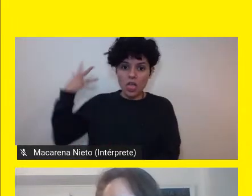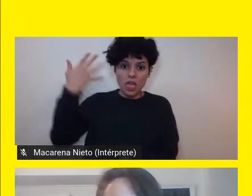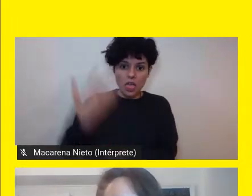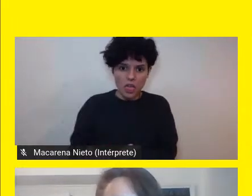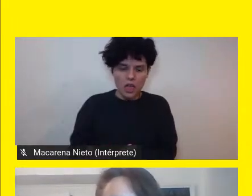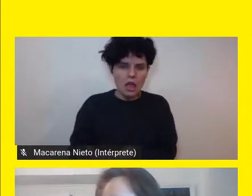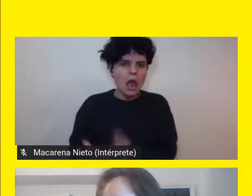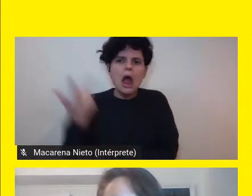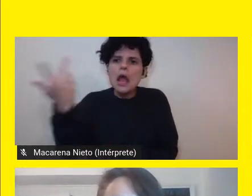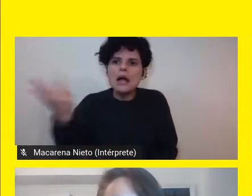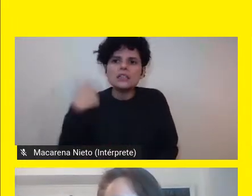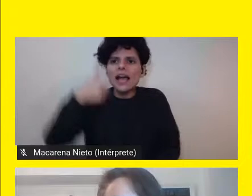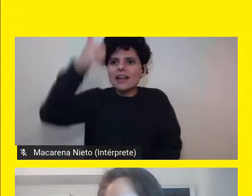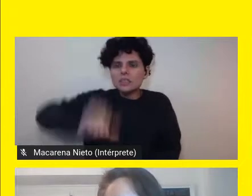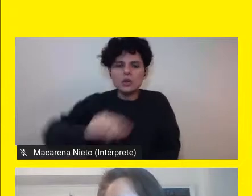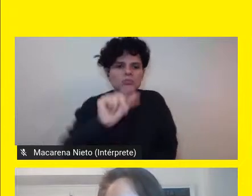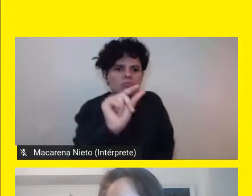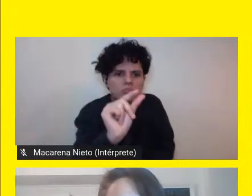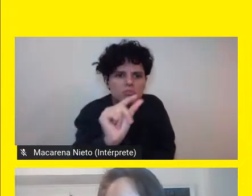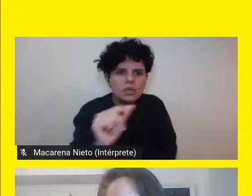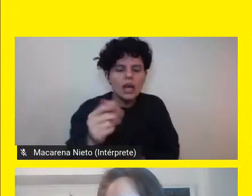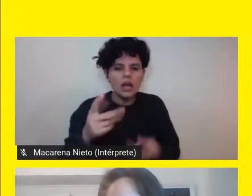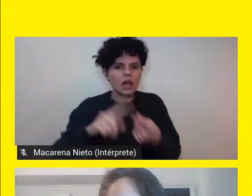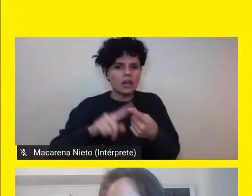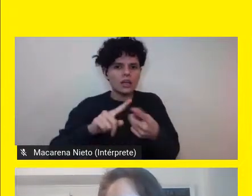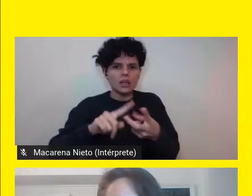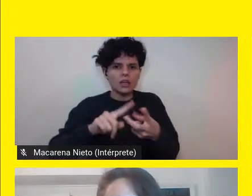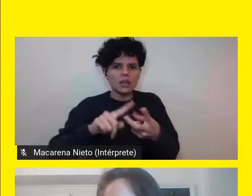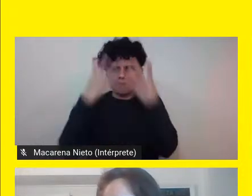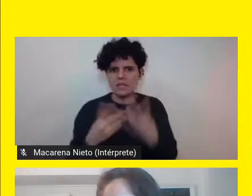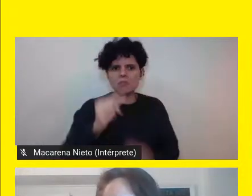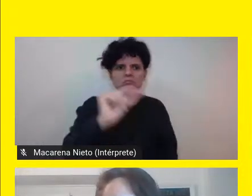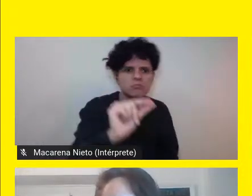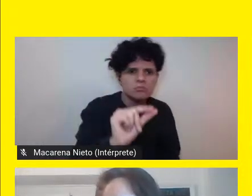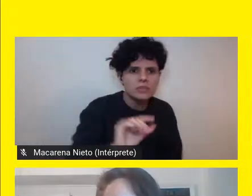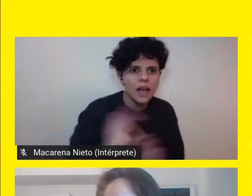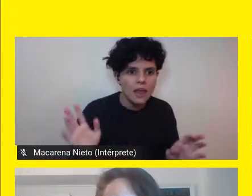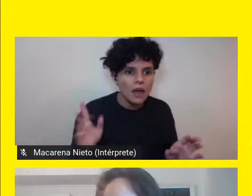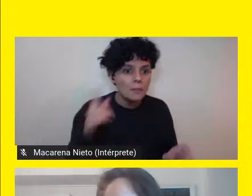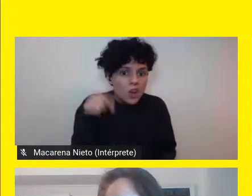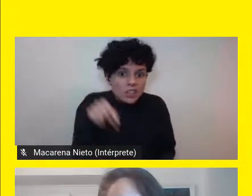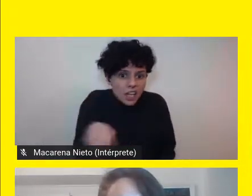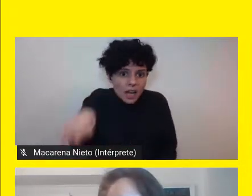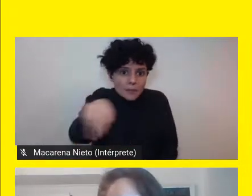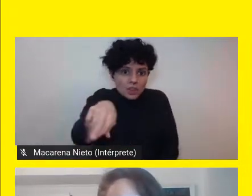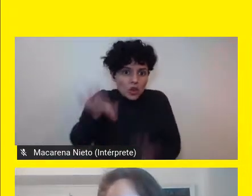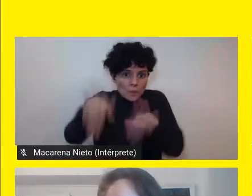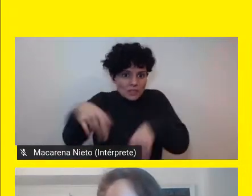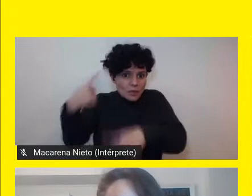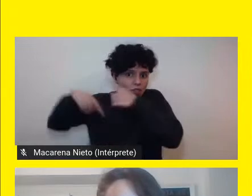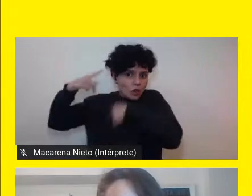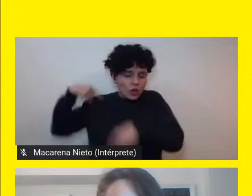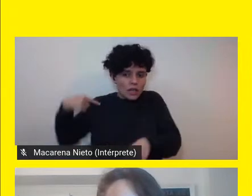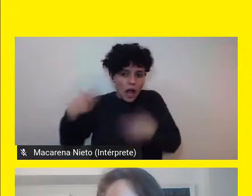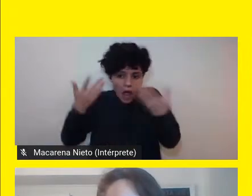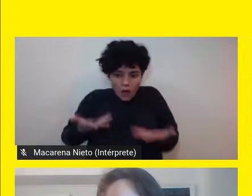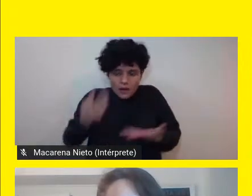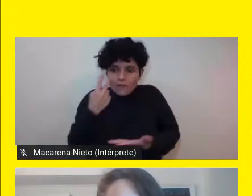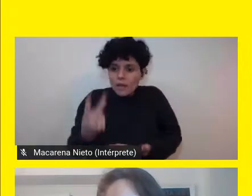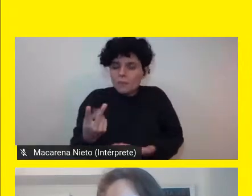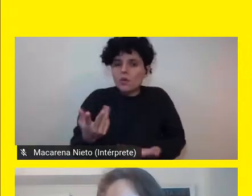penas que hubieron, estas bajas condenas, se repitió, lamentablemente. En el día de hoy